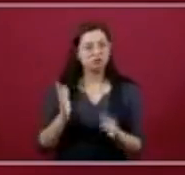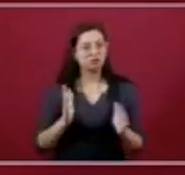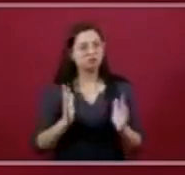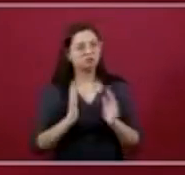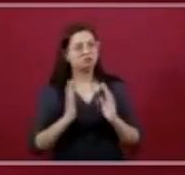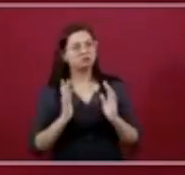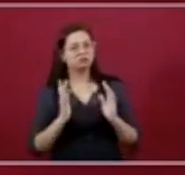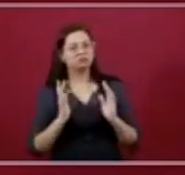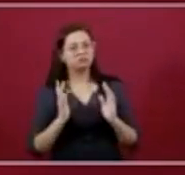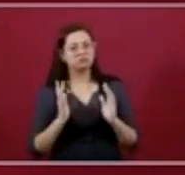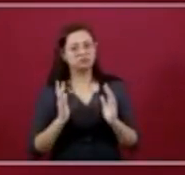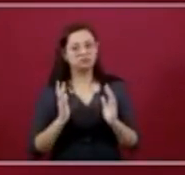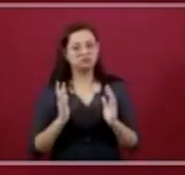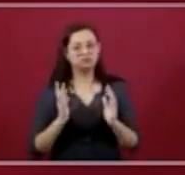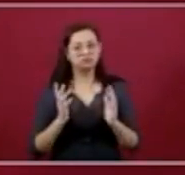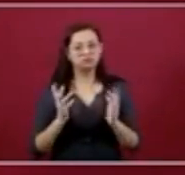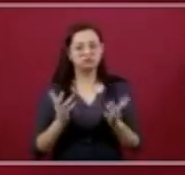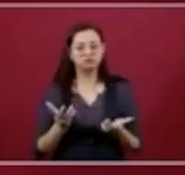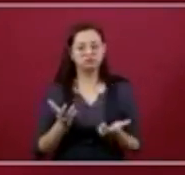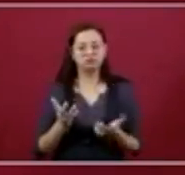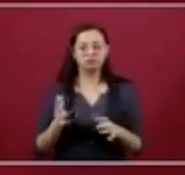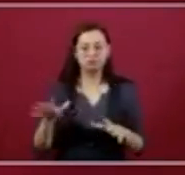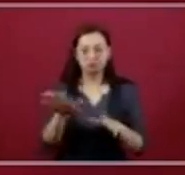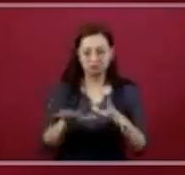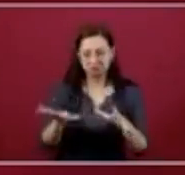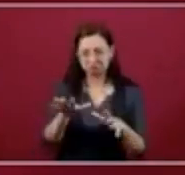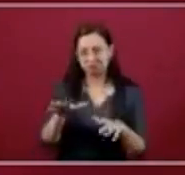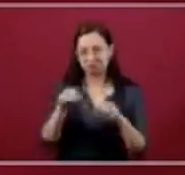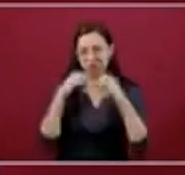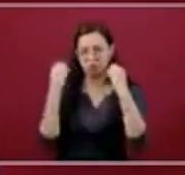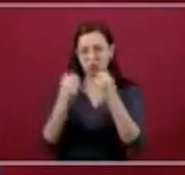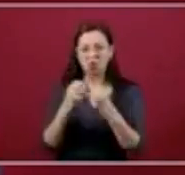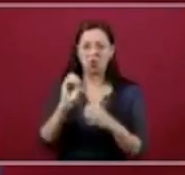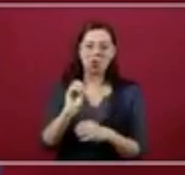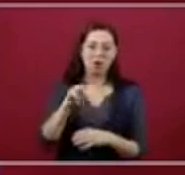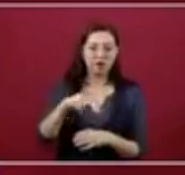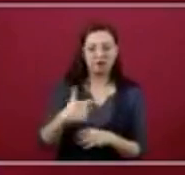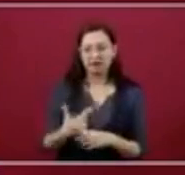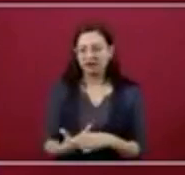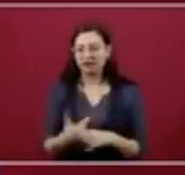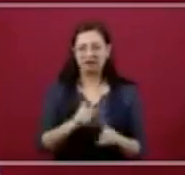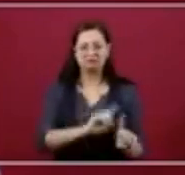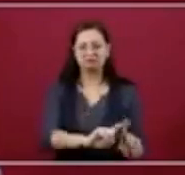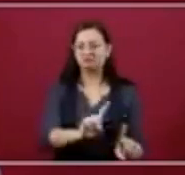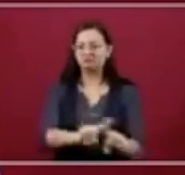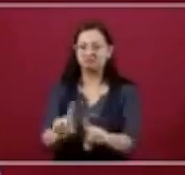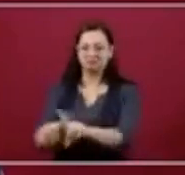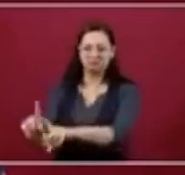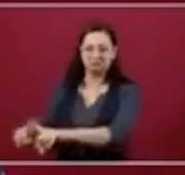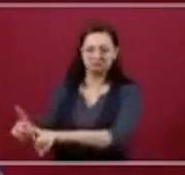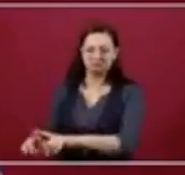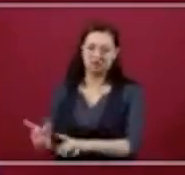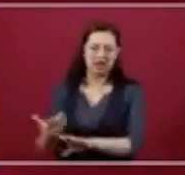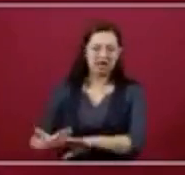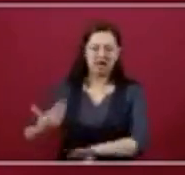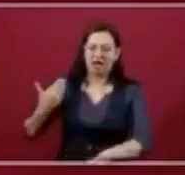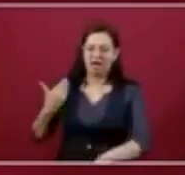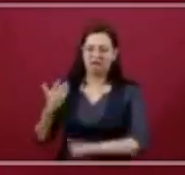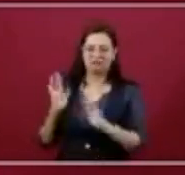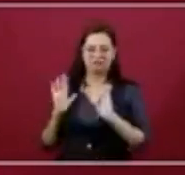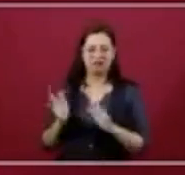a organizaciones de la llamada sociedad civil, ONGs y todo esto que ya se dijo,